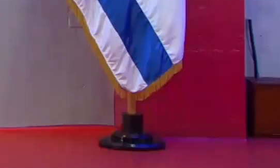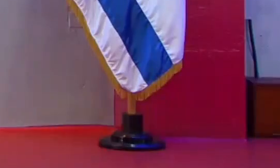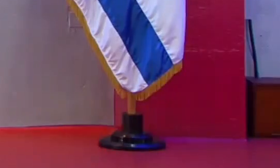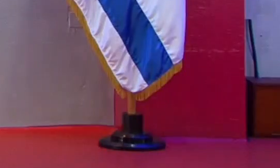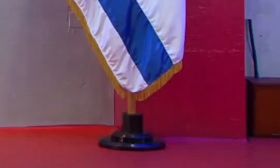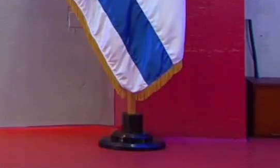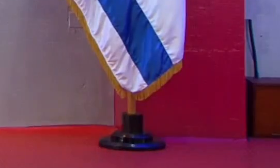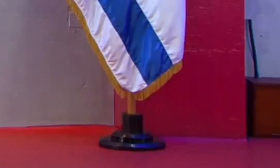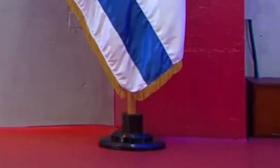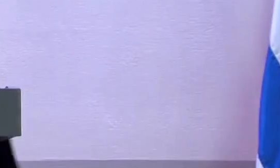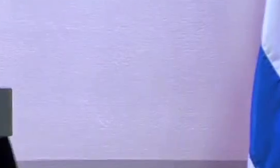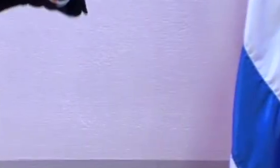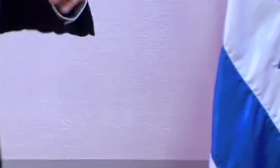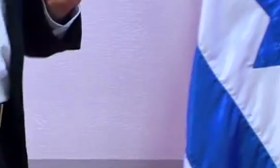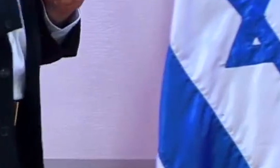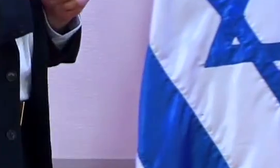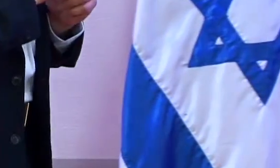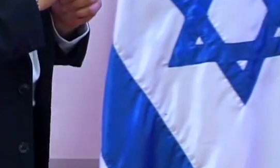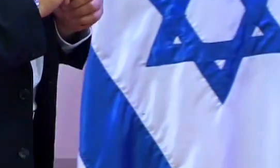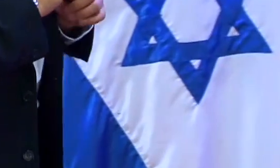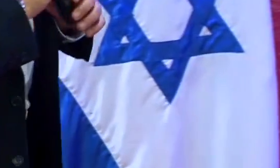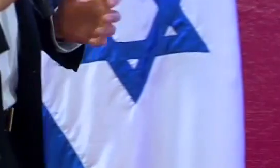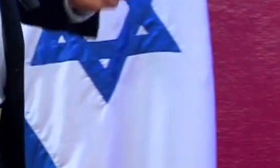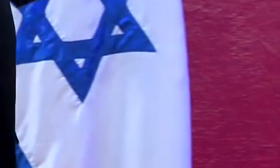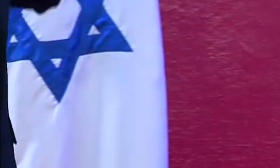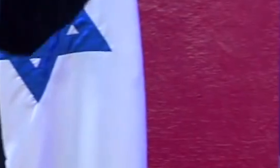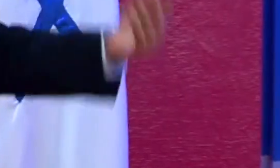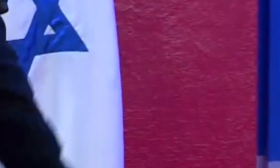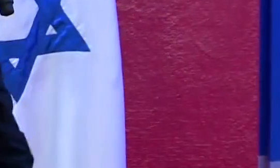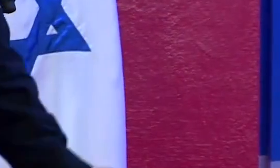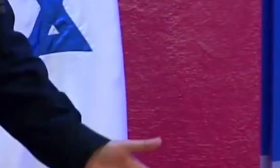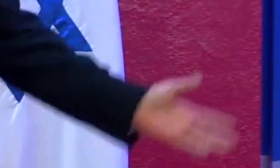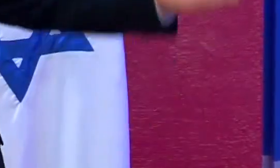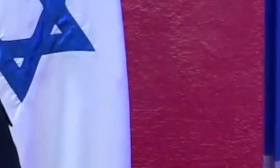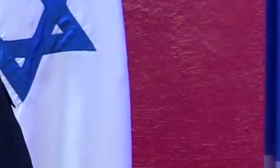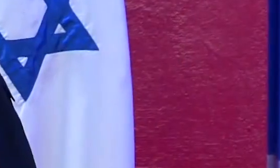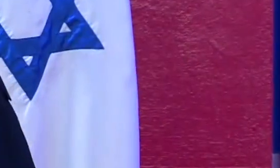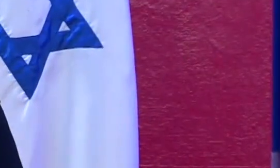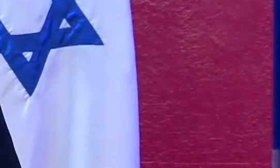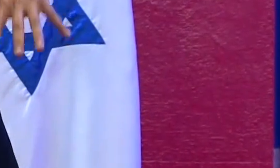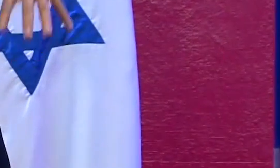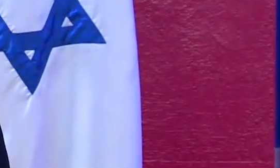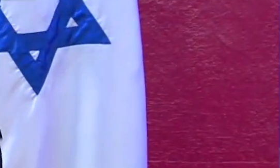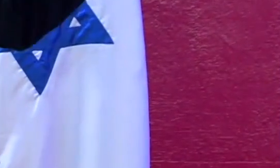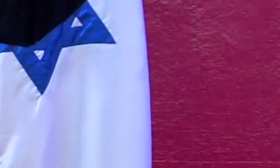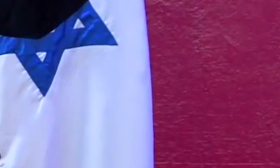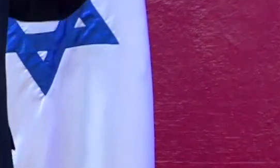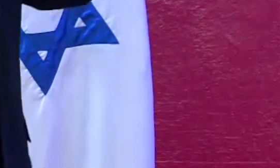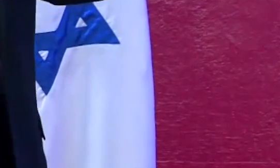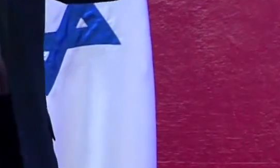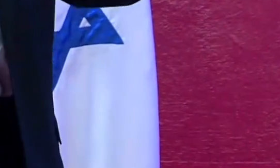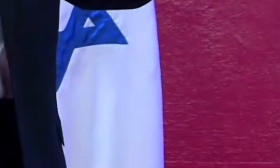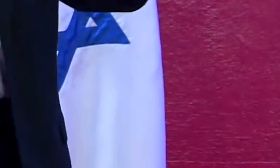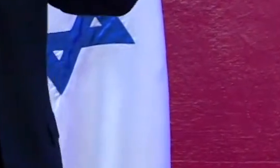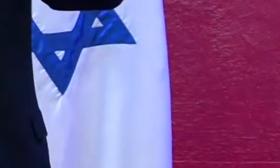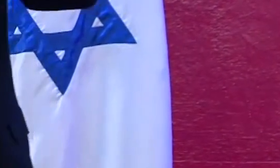distinguía por ciertas cosas y ciertos rasgos y facciones muchas personas hablan del cabello otros cuando hablan de sansón habla que era bien grande pero